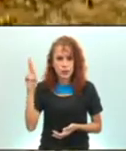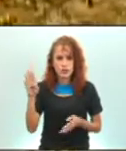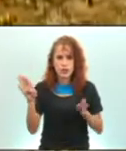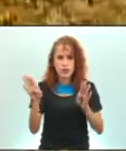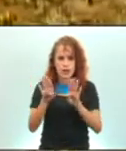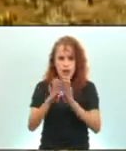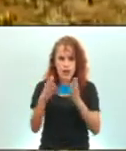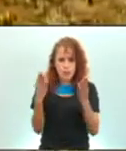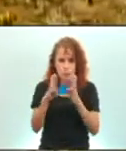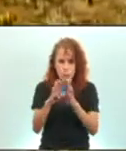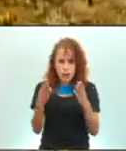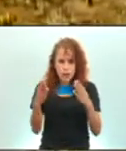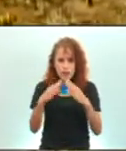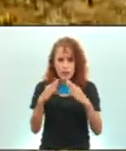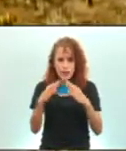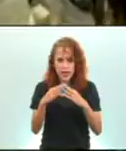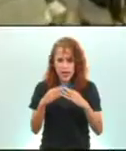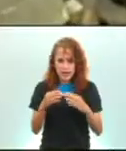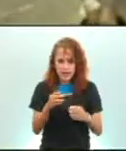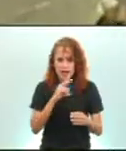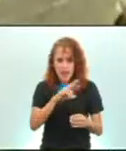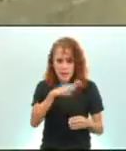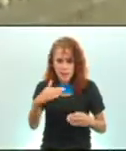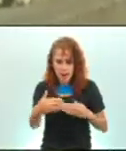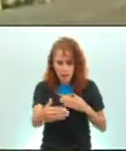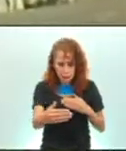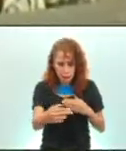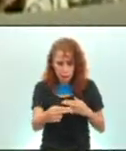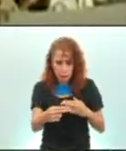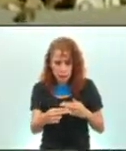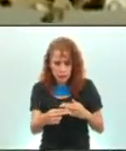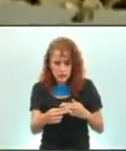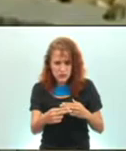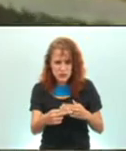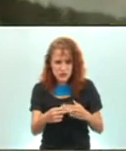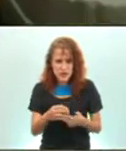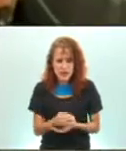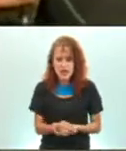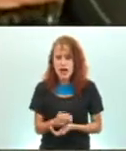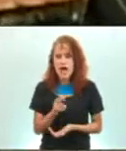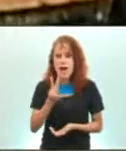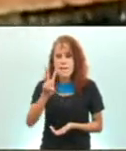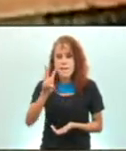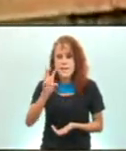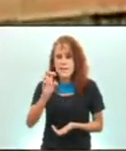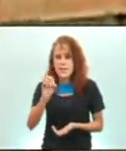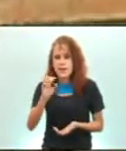Recuerdo que de la puerta de mi casa a la orilla del mar habían alrededor de 20 metros de arena.